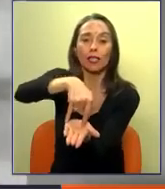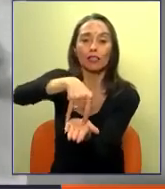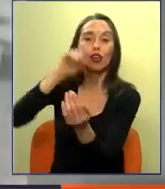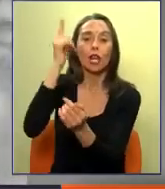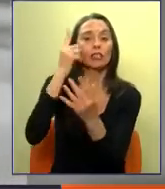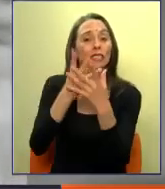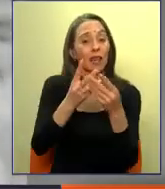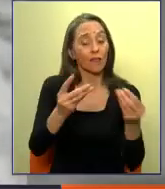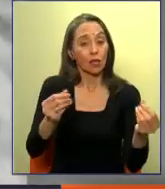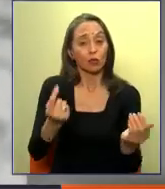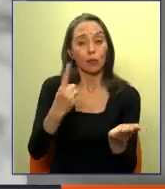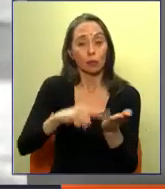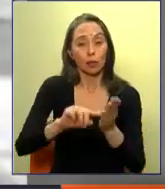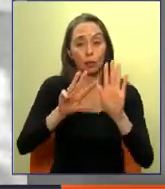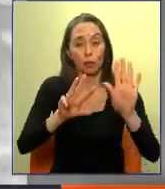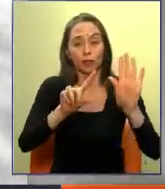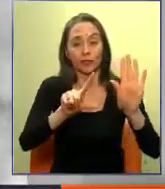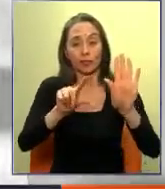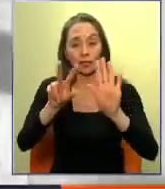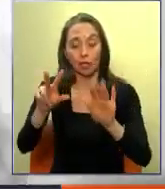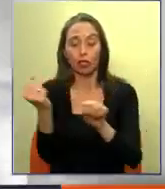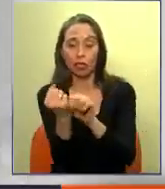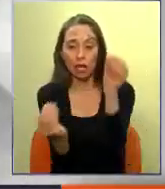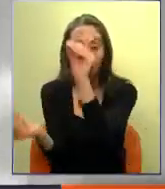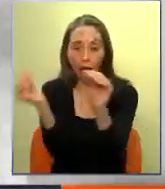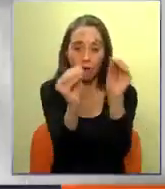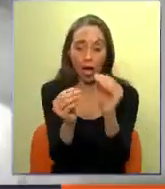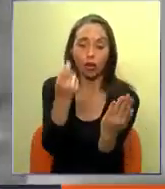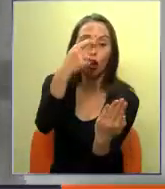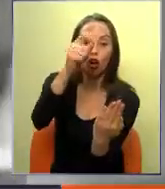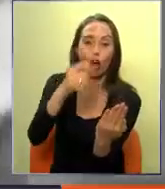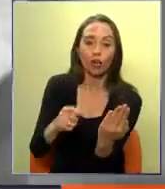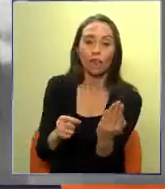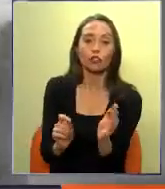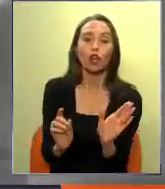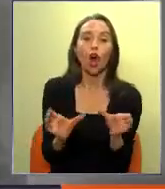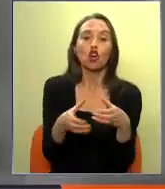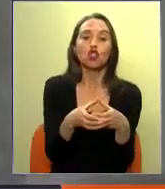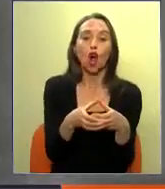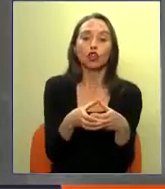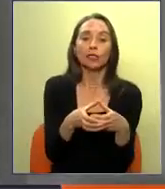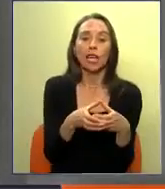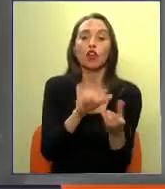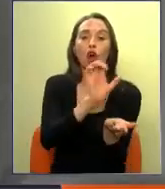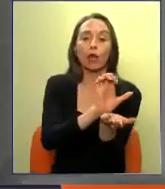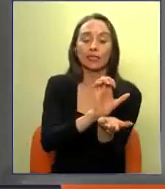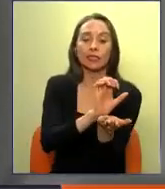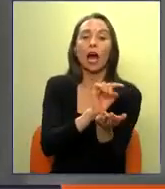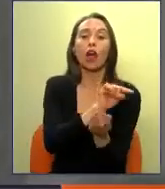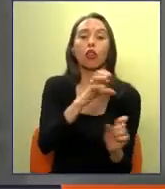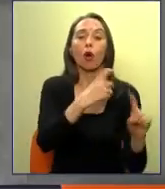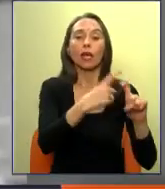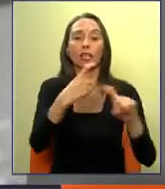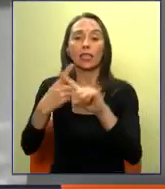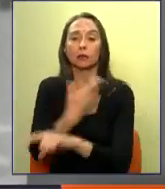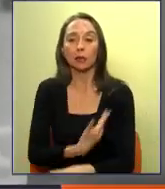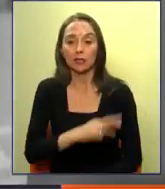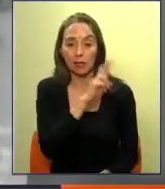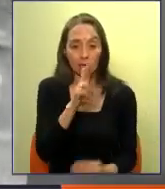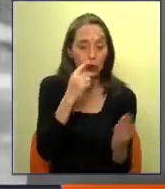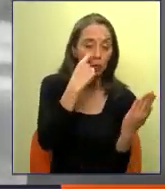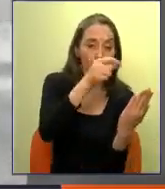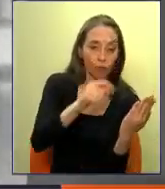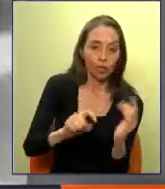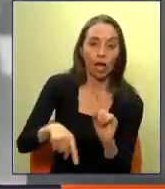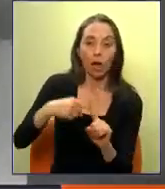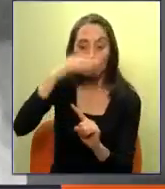En 1978 ese trabajo fue revisado por el Consejo de Estado, organismo compuesto por expresidentes de la República, además